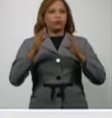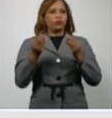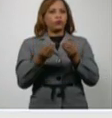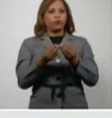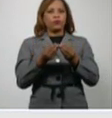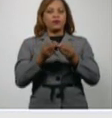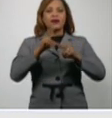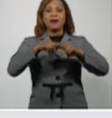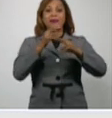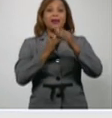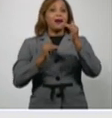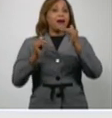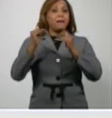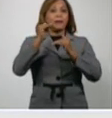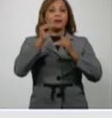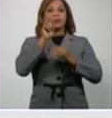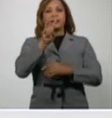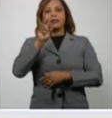mayor por ciento, un